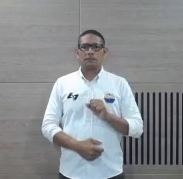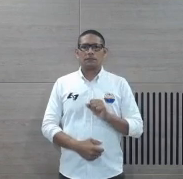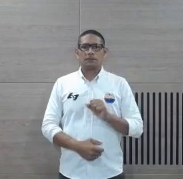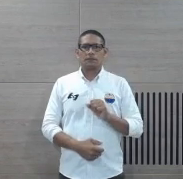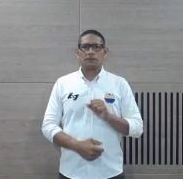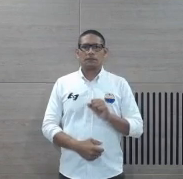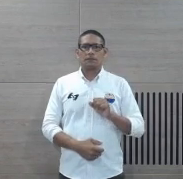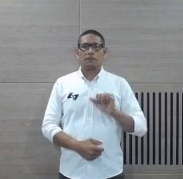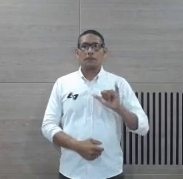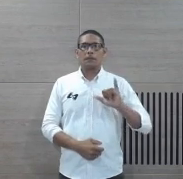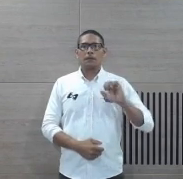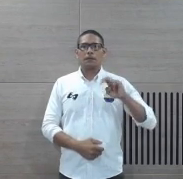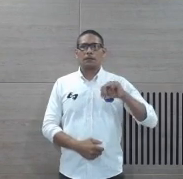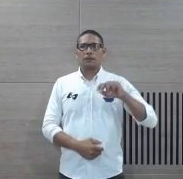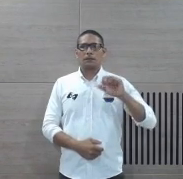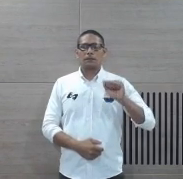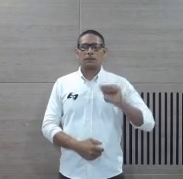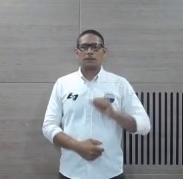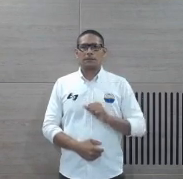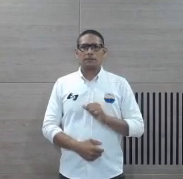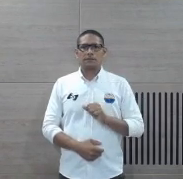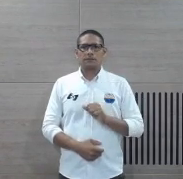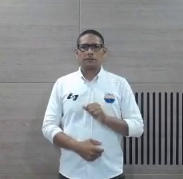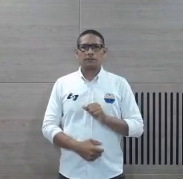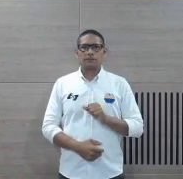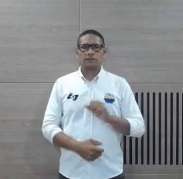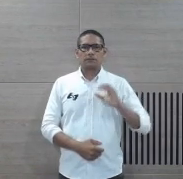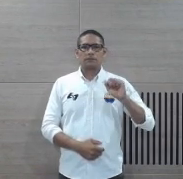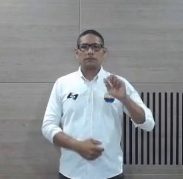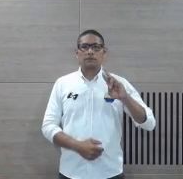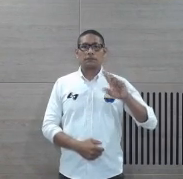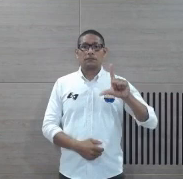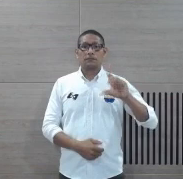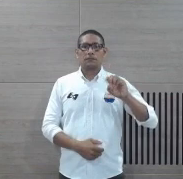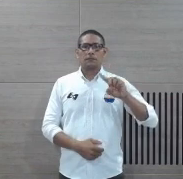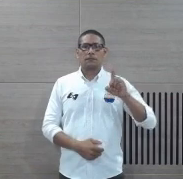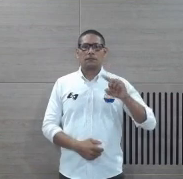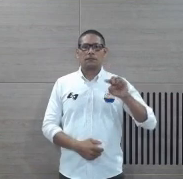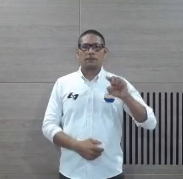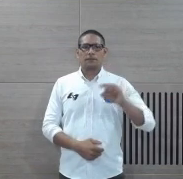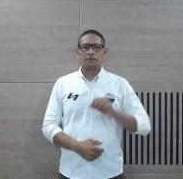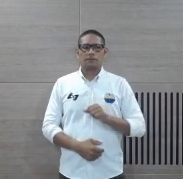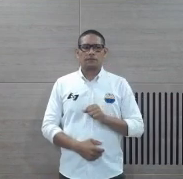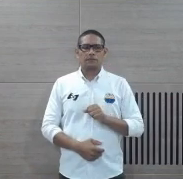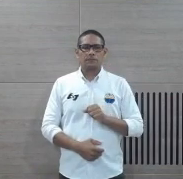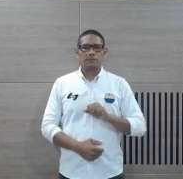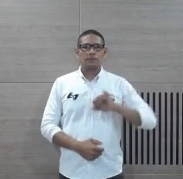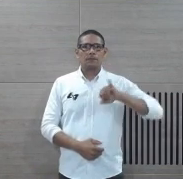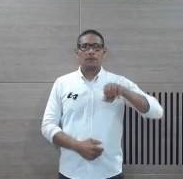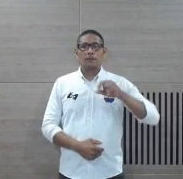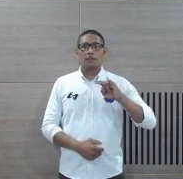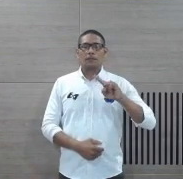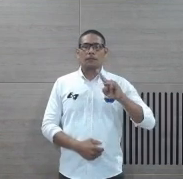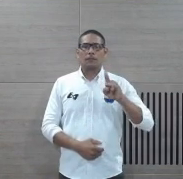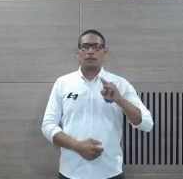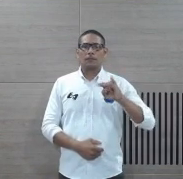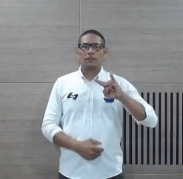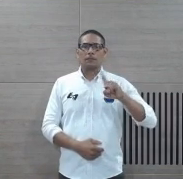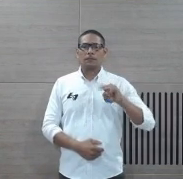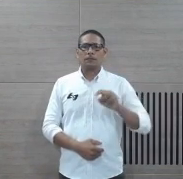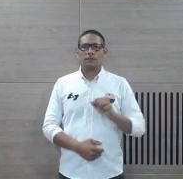Albor. Carlos Andrés Julio de la Cruz. Jesús Alberto María Munive. Dairi Paola Mejía